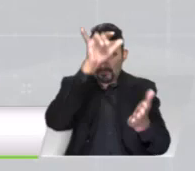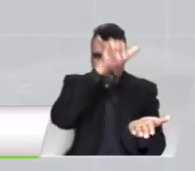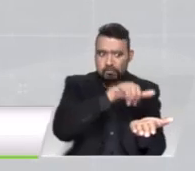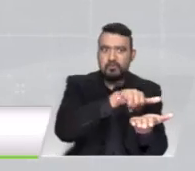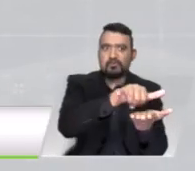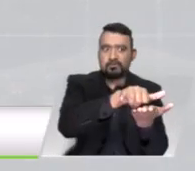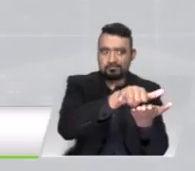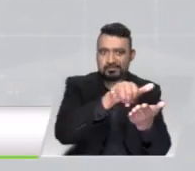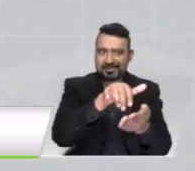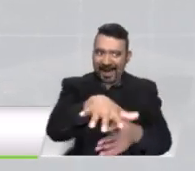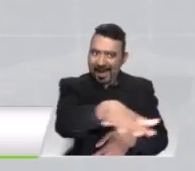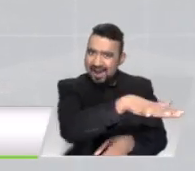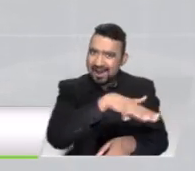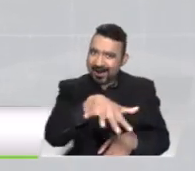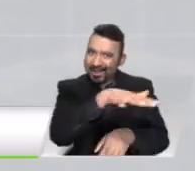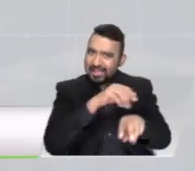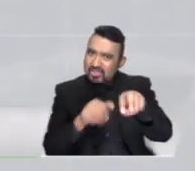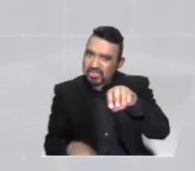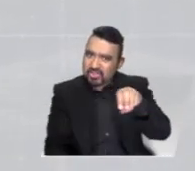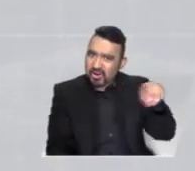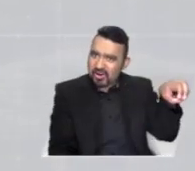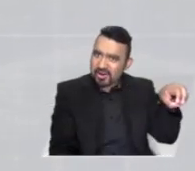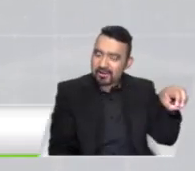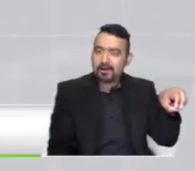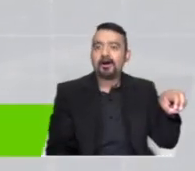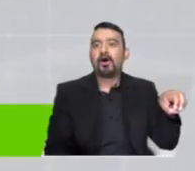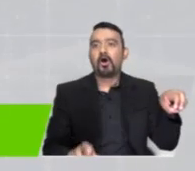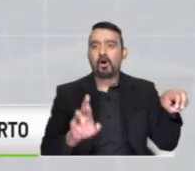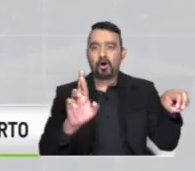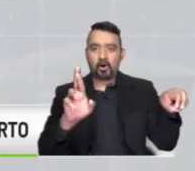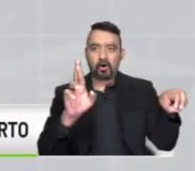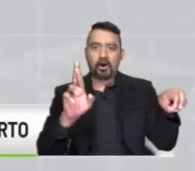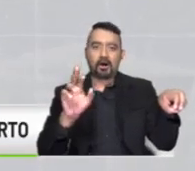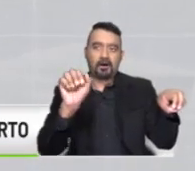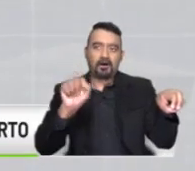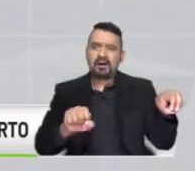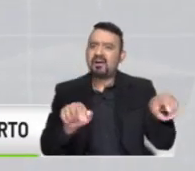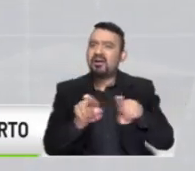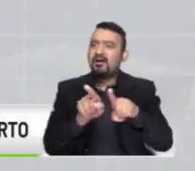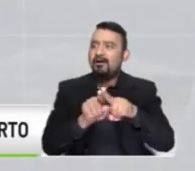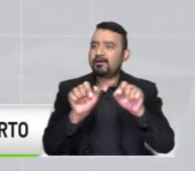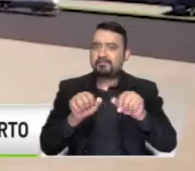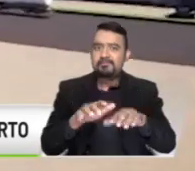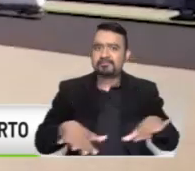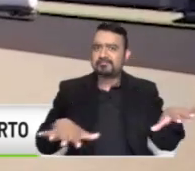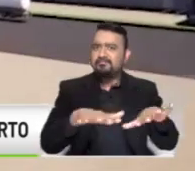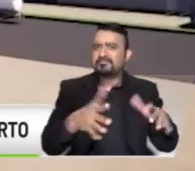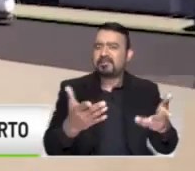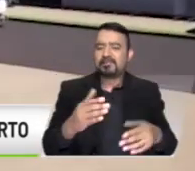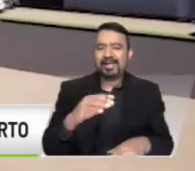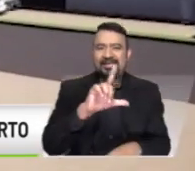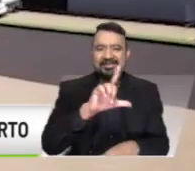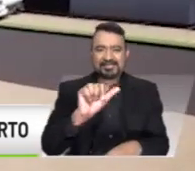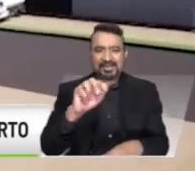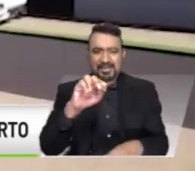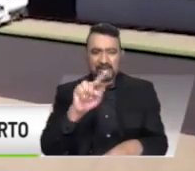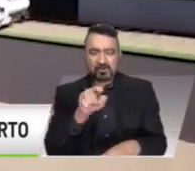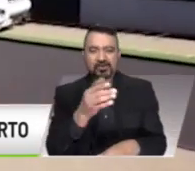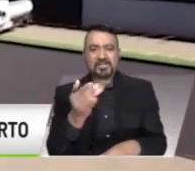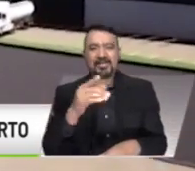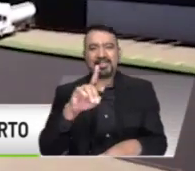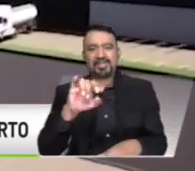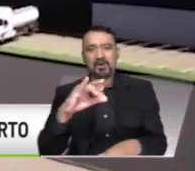zona norte, claro, en este sector más lejano de Medellín o más distante como son Llanos de Cuivá. Un proyecto con zona